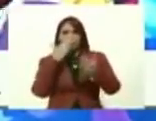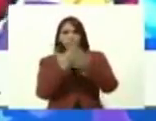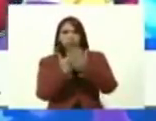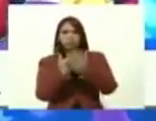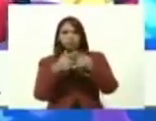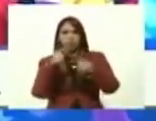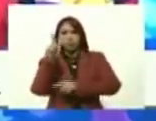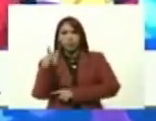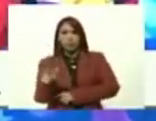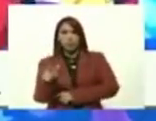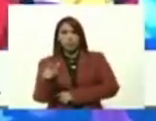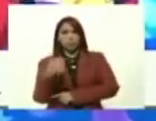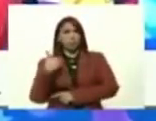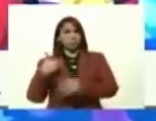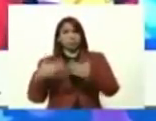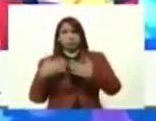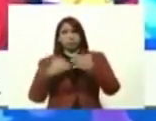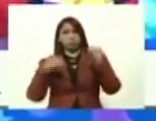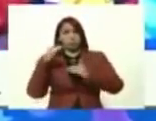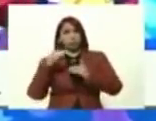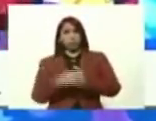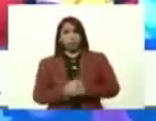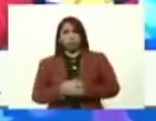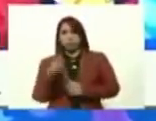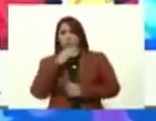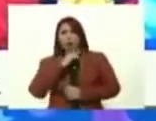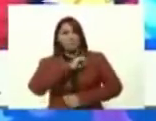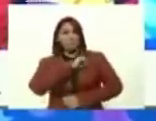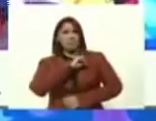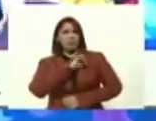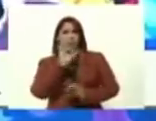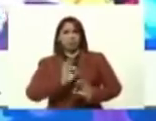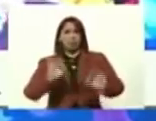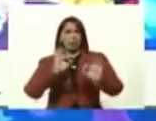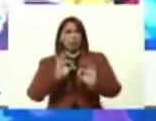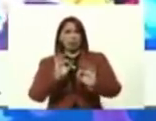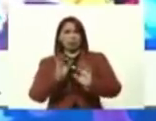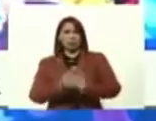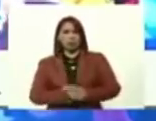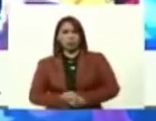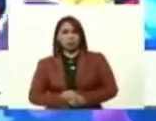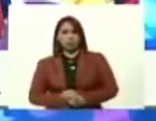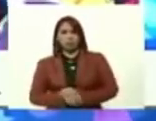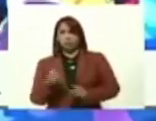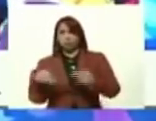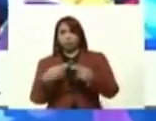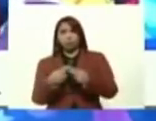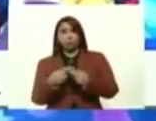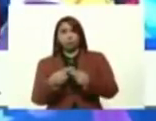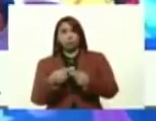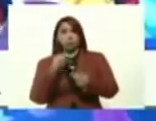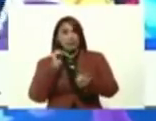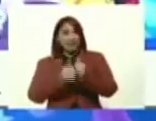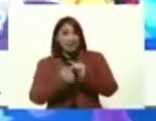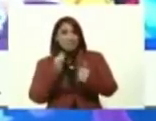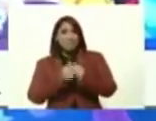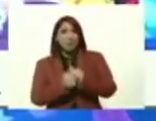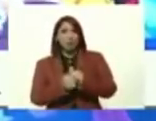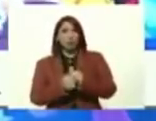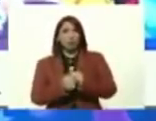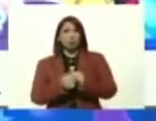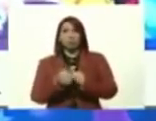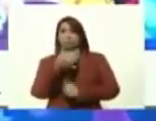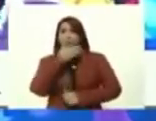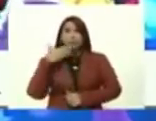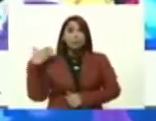así sea superior, ¿verdad? No tenerle miedo a nada, no tenerle miedo a nadie. El deporte es lo mejor que